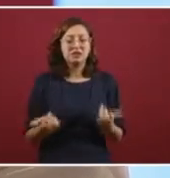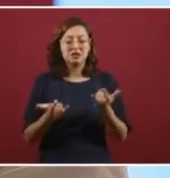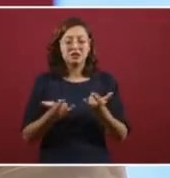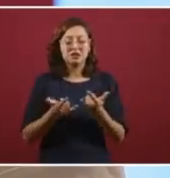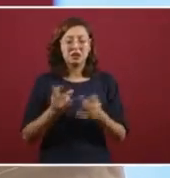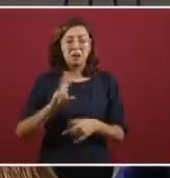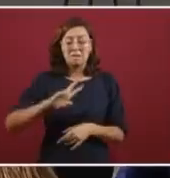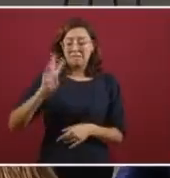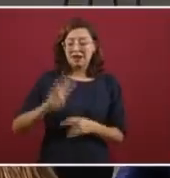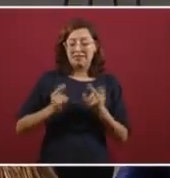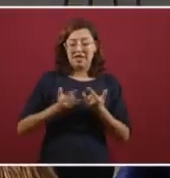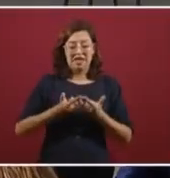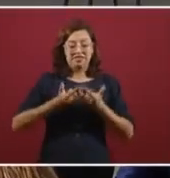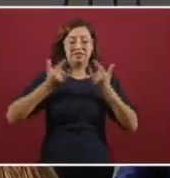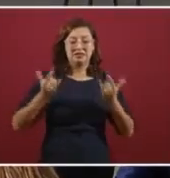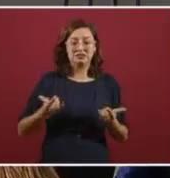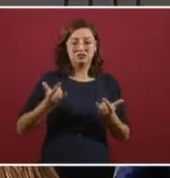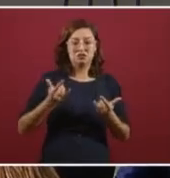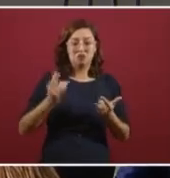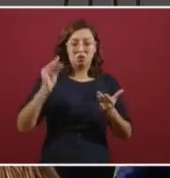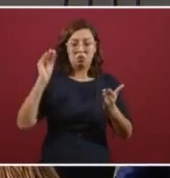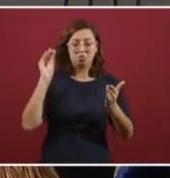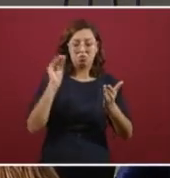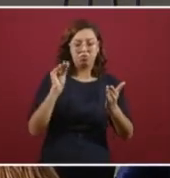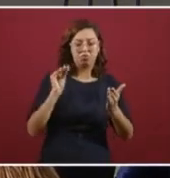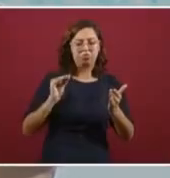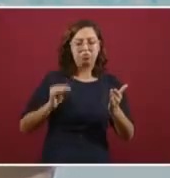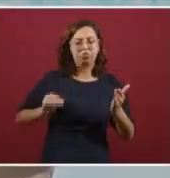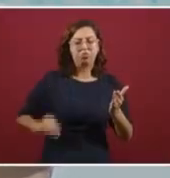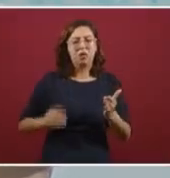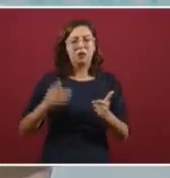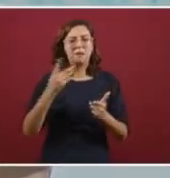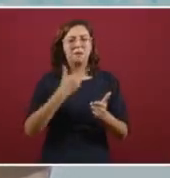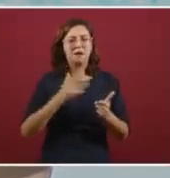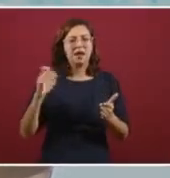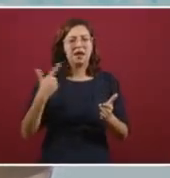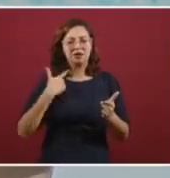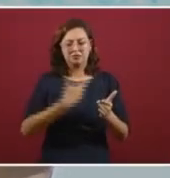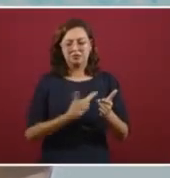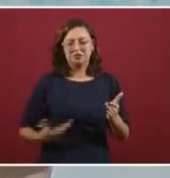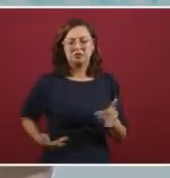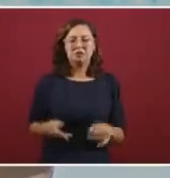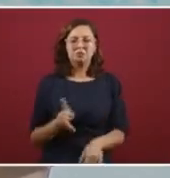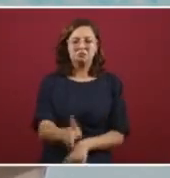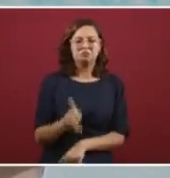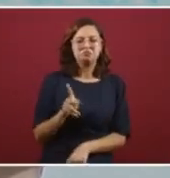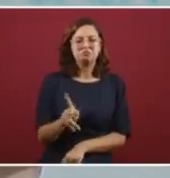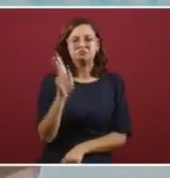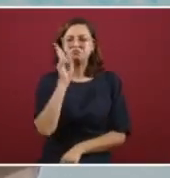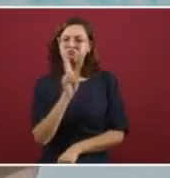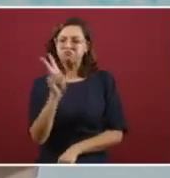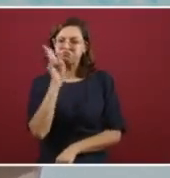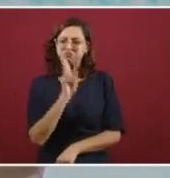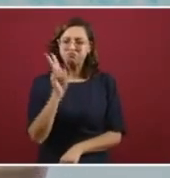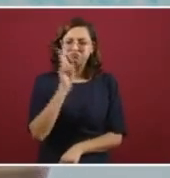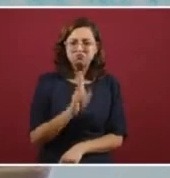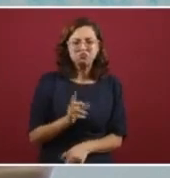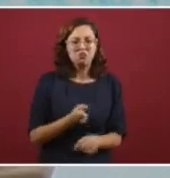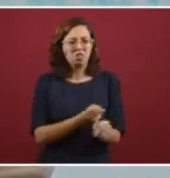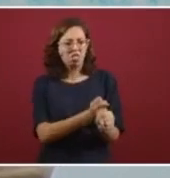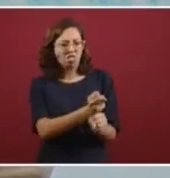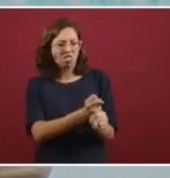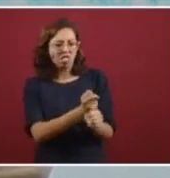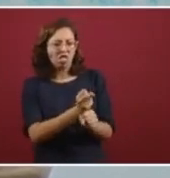se construyó con base en la simulación en la fabricación de pruebas en la tortura en